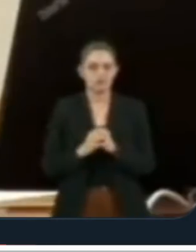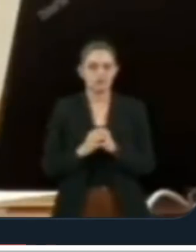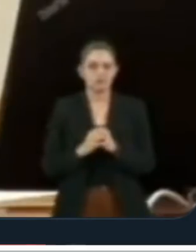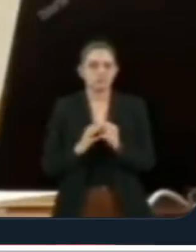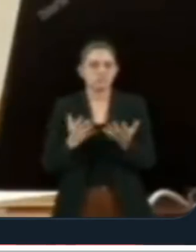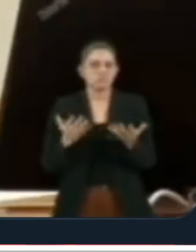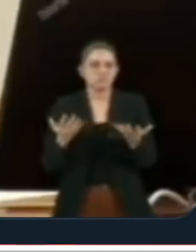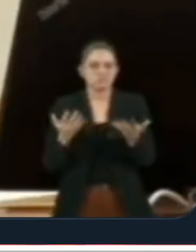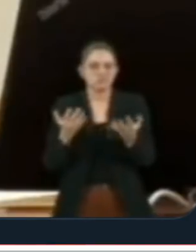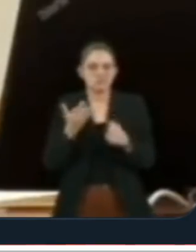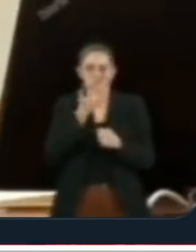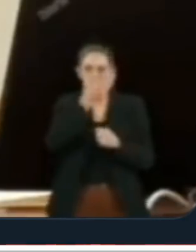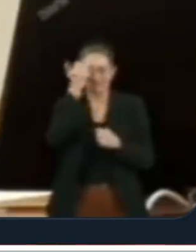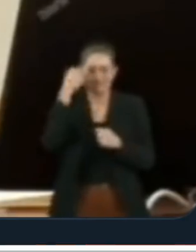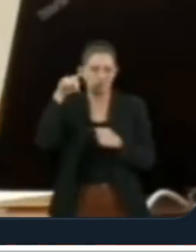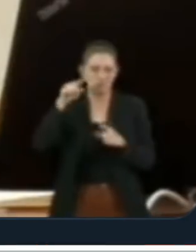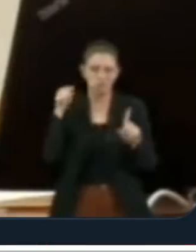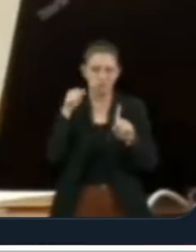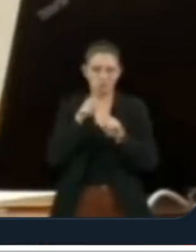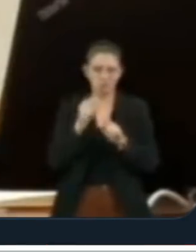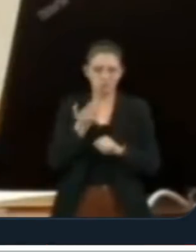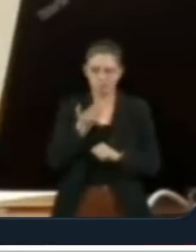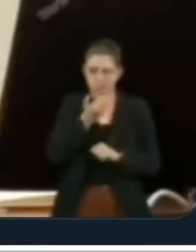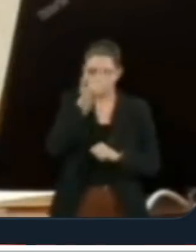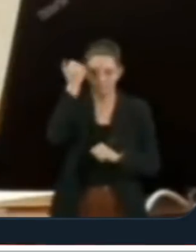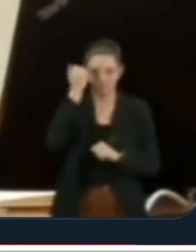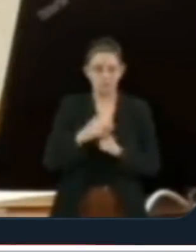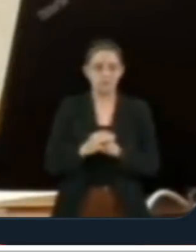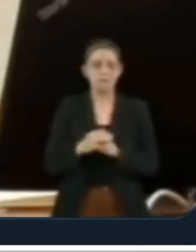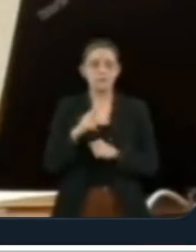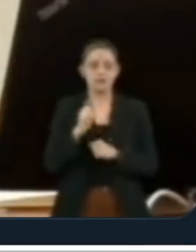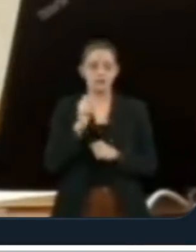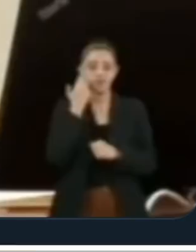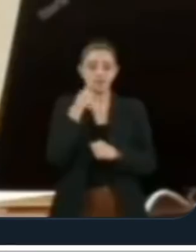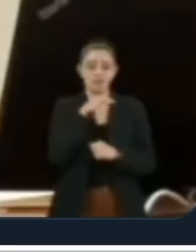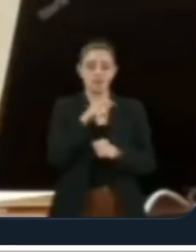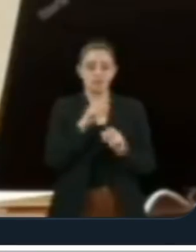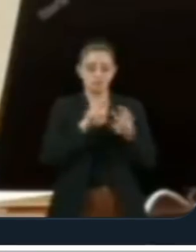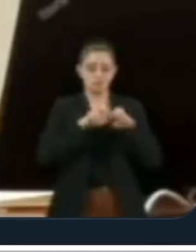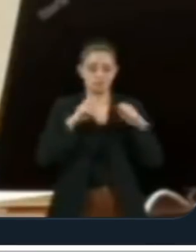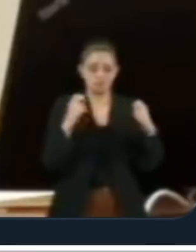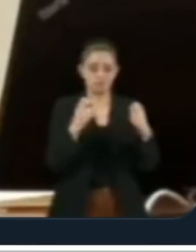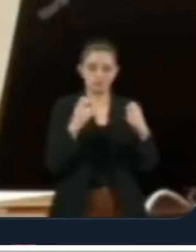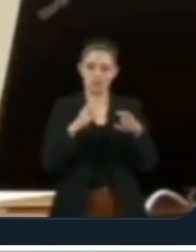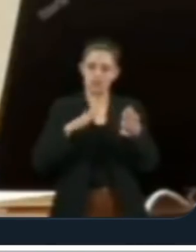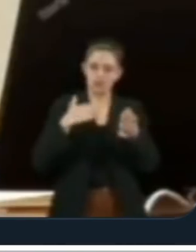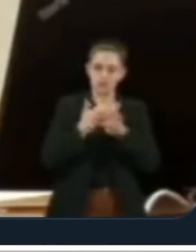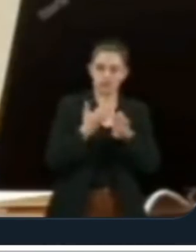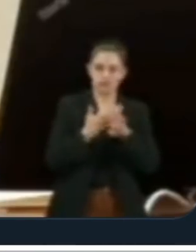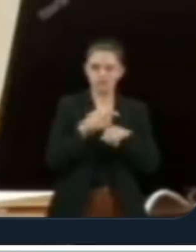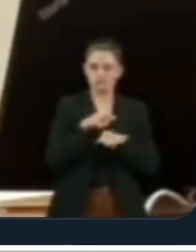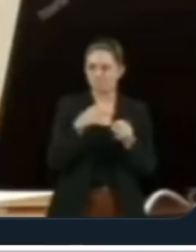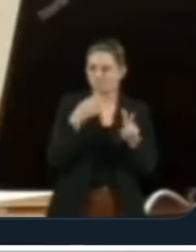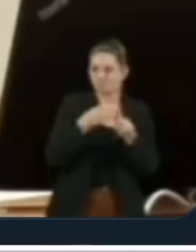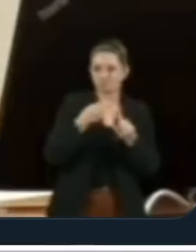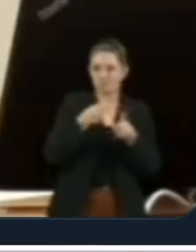sé qué objetivo, con no sé qué propósito, la descalificación de un cuerpo colegiado. Agradezco a mis